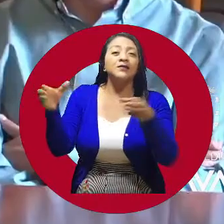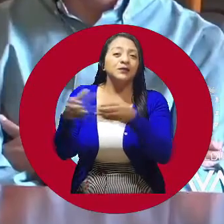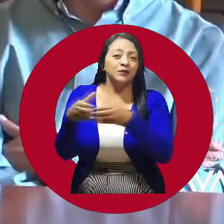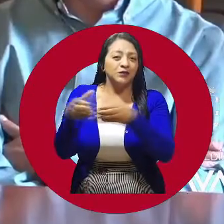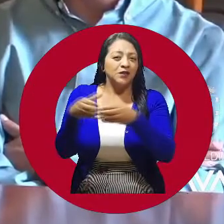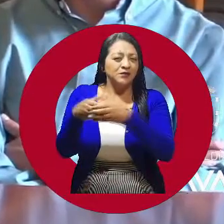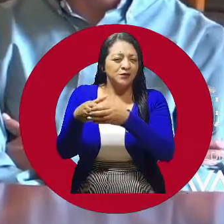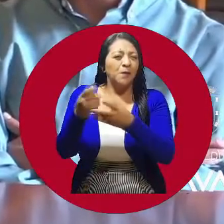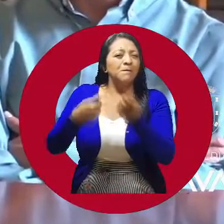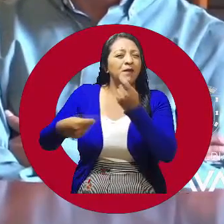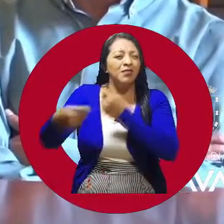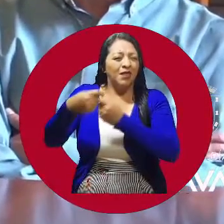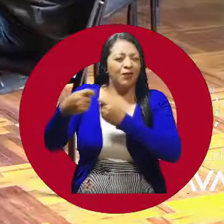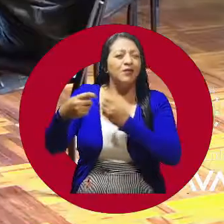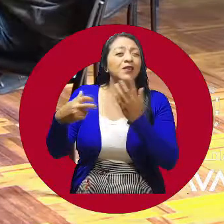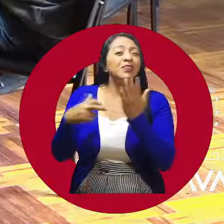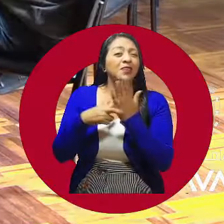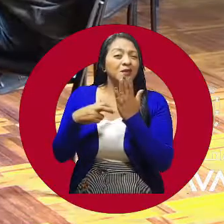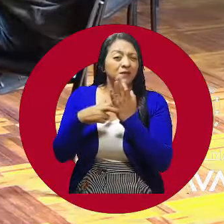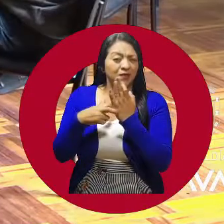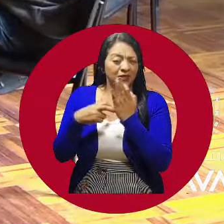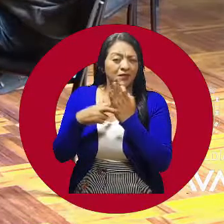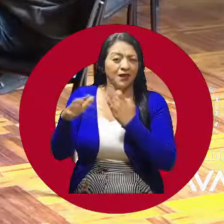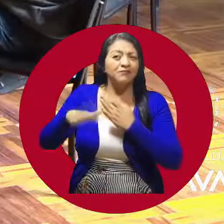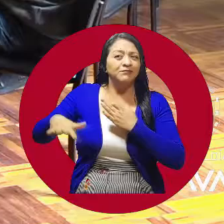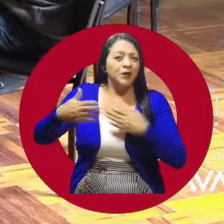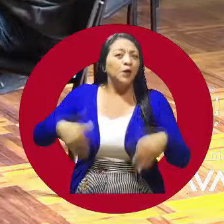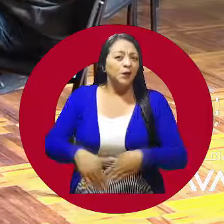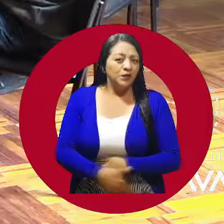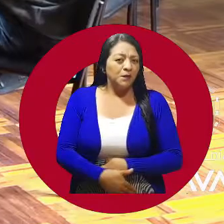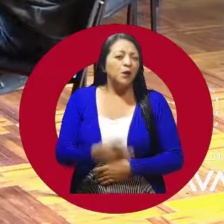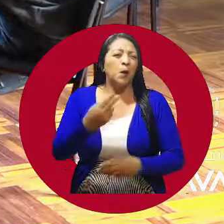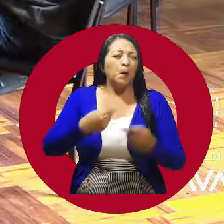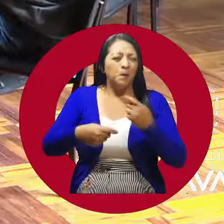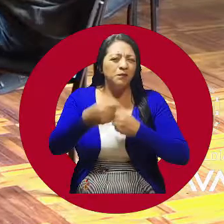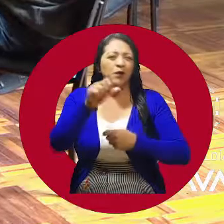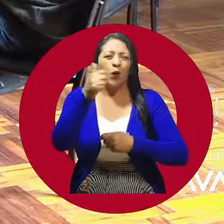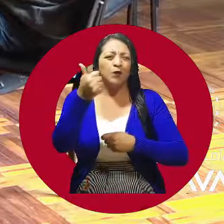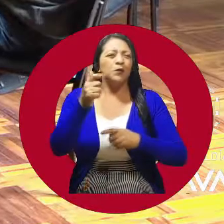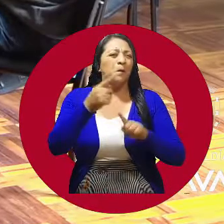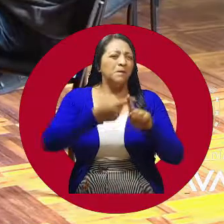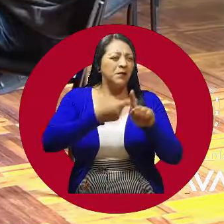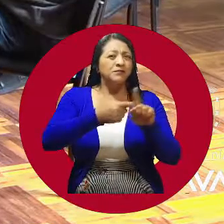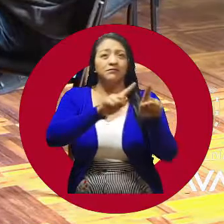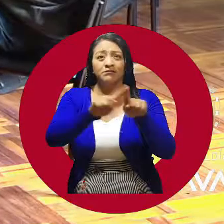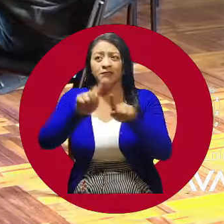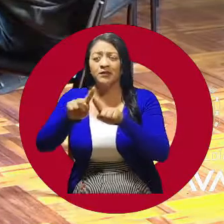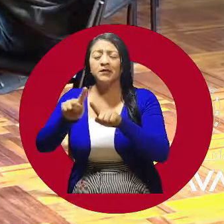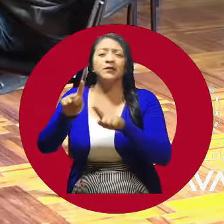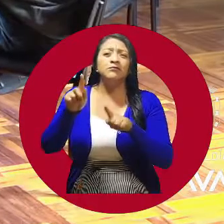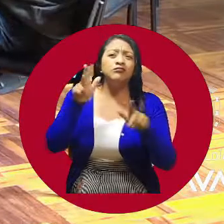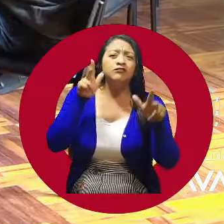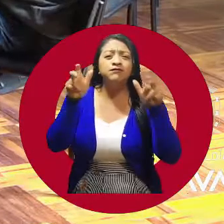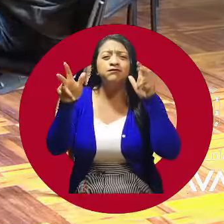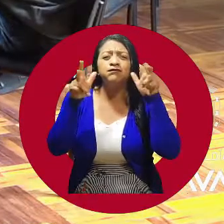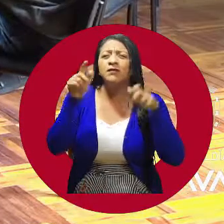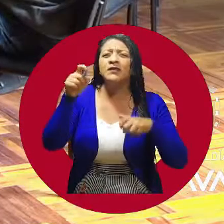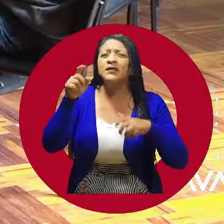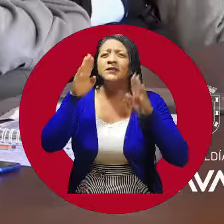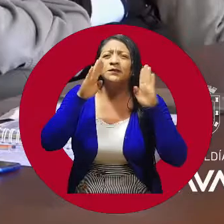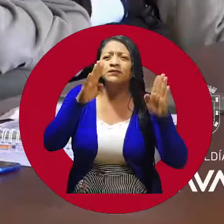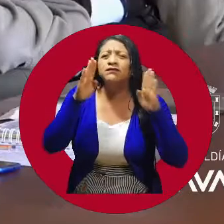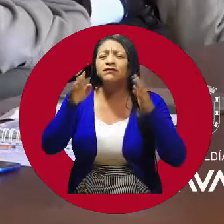representantes de la Asociación de Vendedores del Terminal Terrestre de Otavalo, comerciantes del Mercado 24 de Mayo y Mercado Inbaya. Fue oportunidad para escuchar